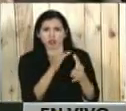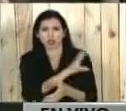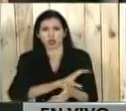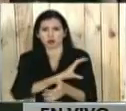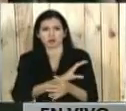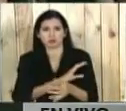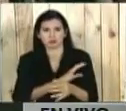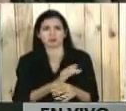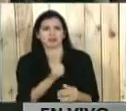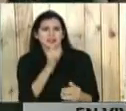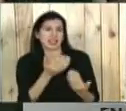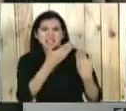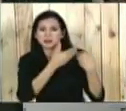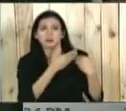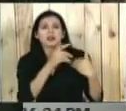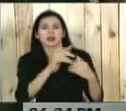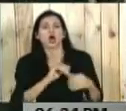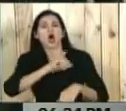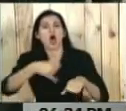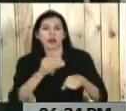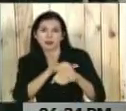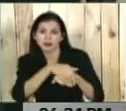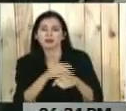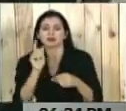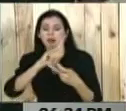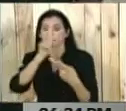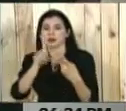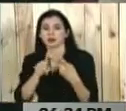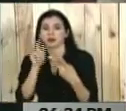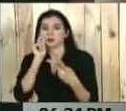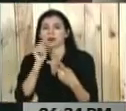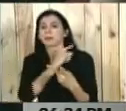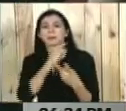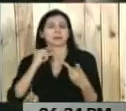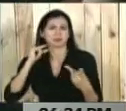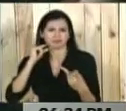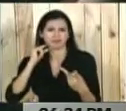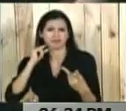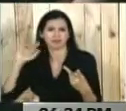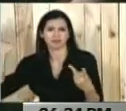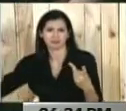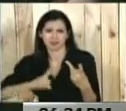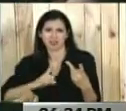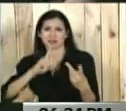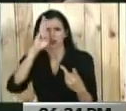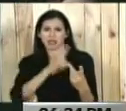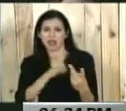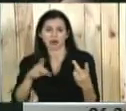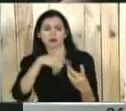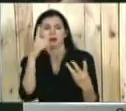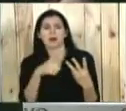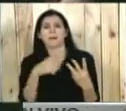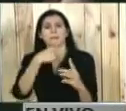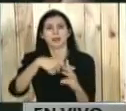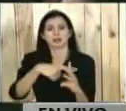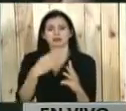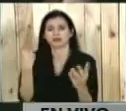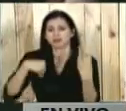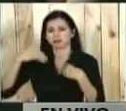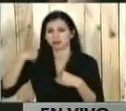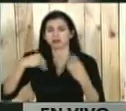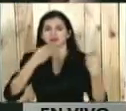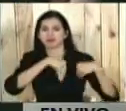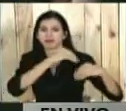las impresiones que me transmitió el monseñor Chelli y las impresiones que me transmitió el